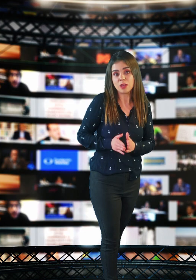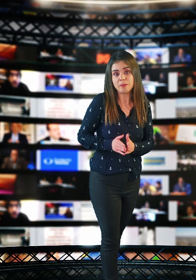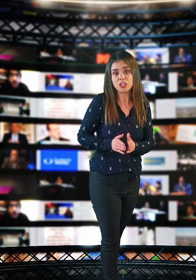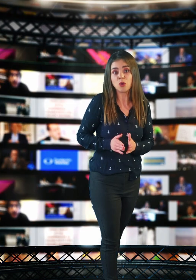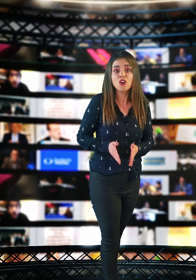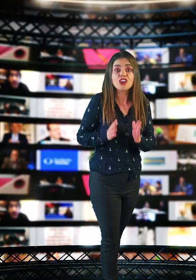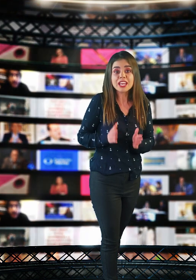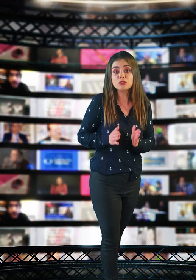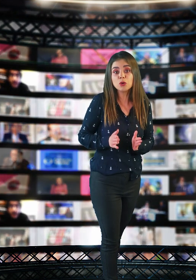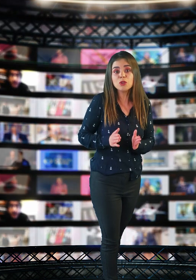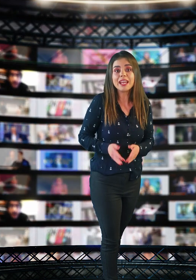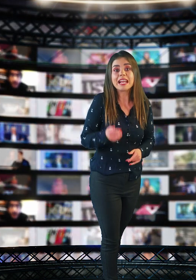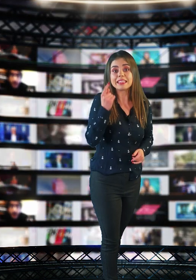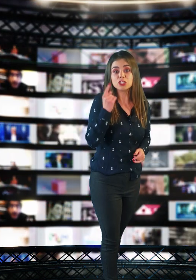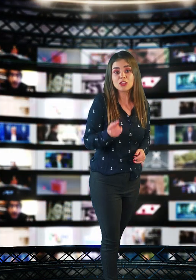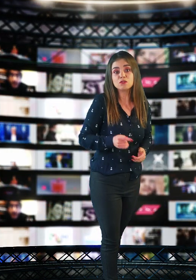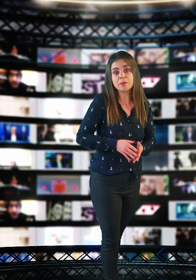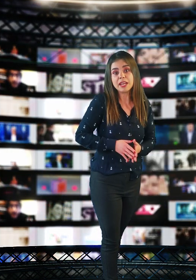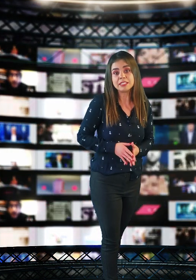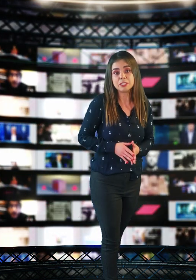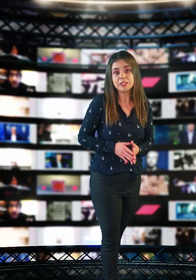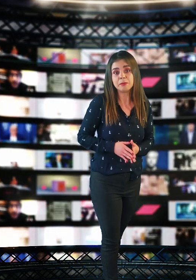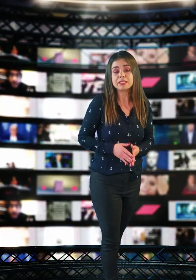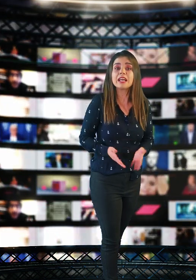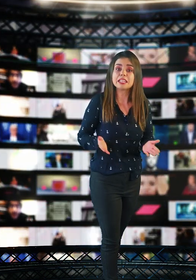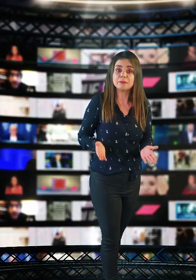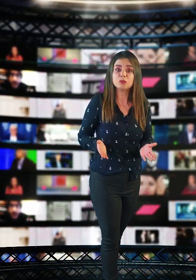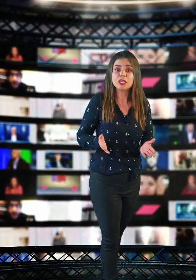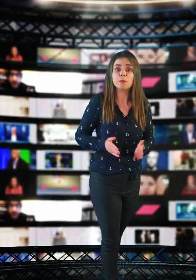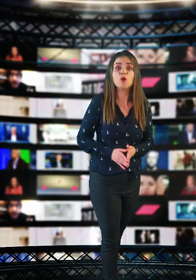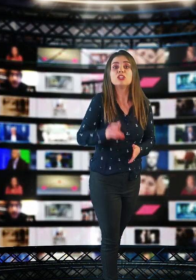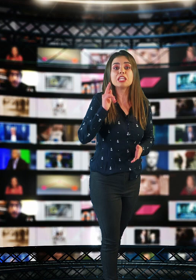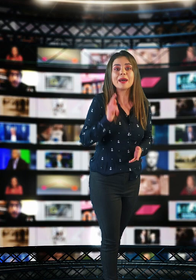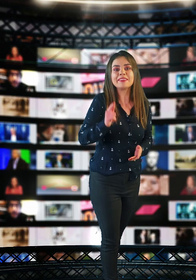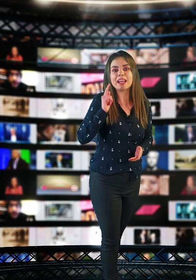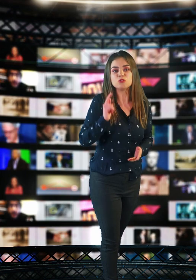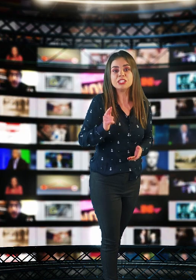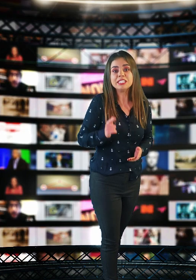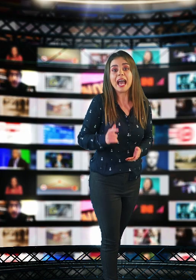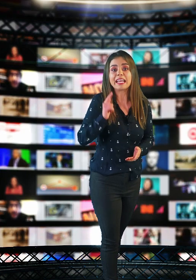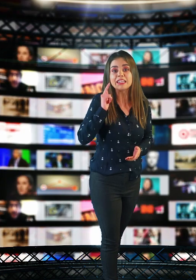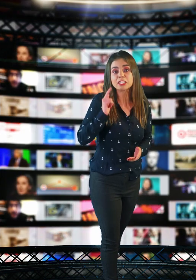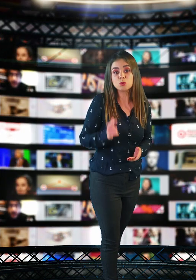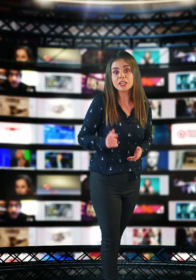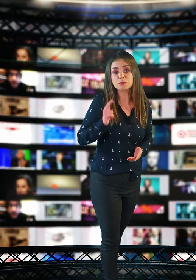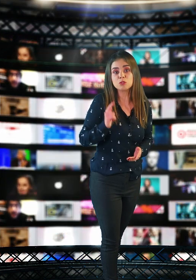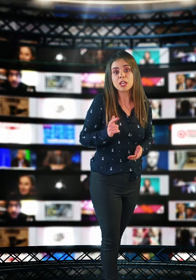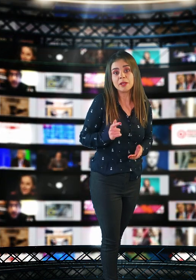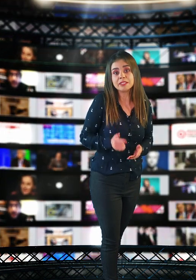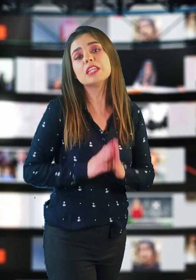de la Ciudad de México y esto incluye la atención a los familiares de las víctimas y al mismo tiempo llevar ante la justicia a quienes